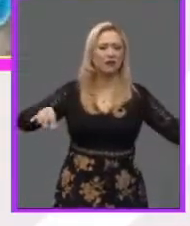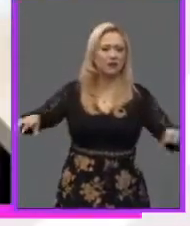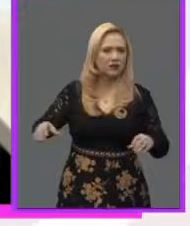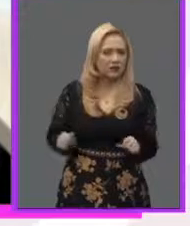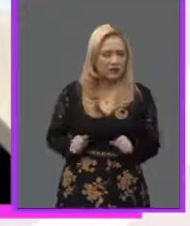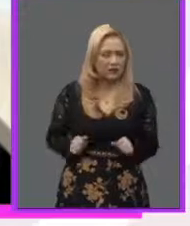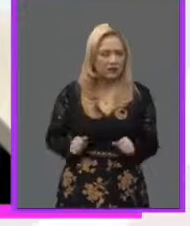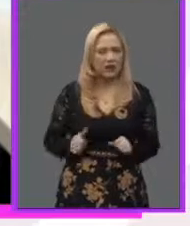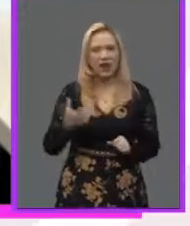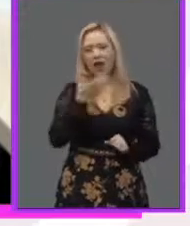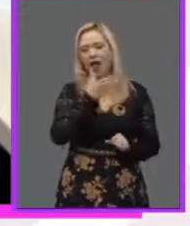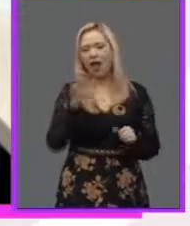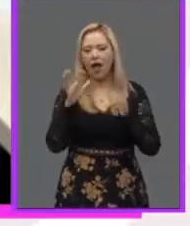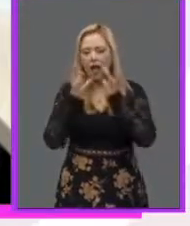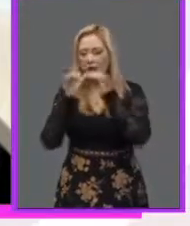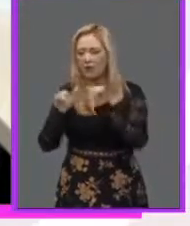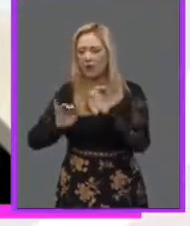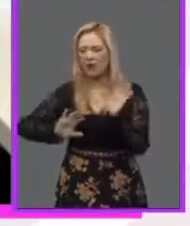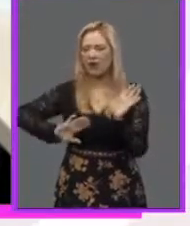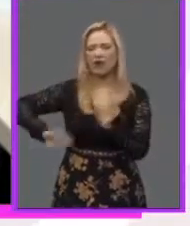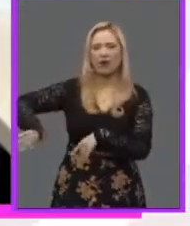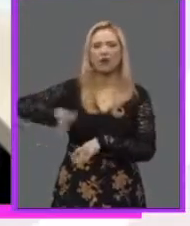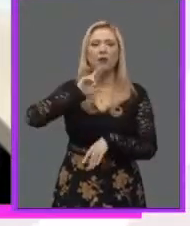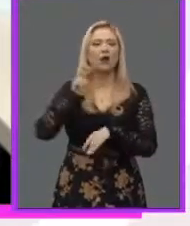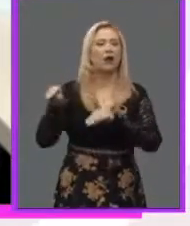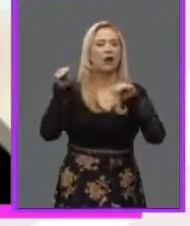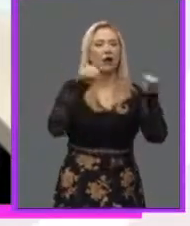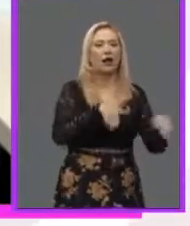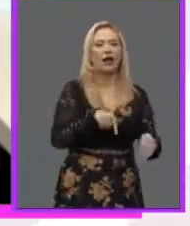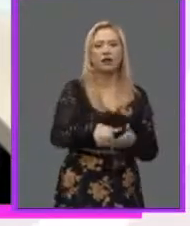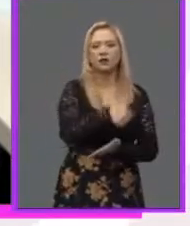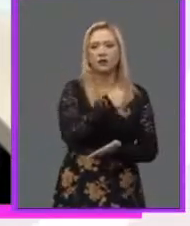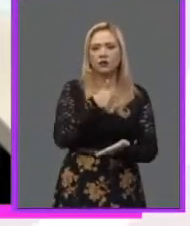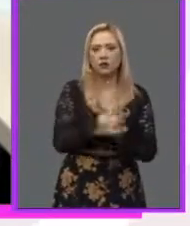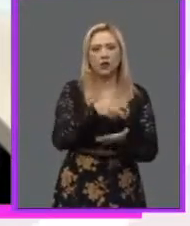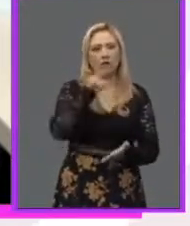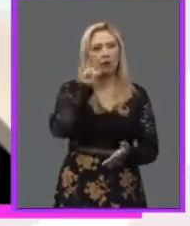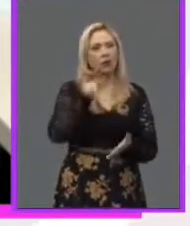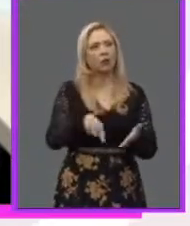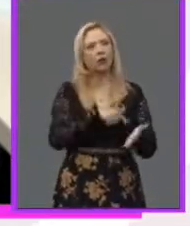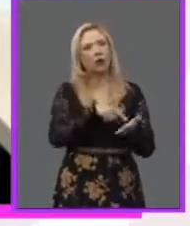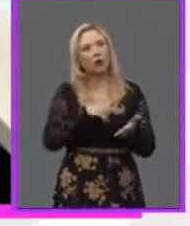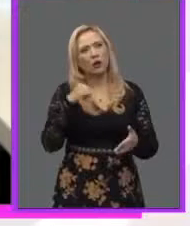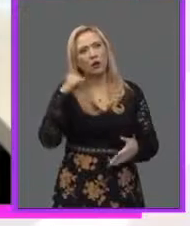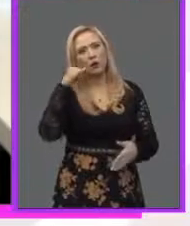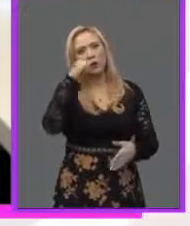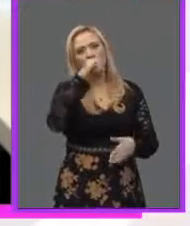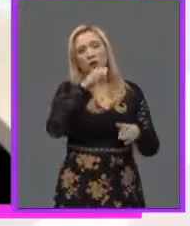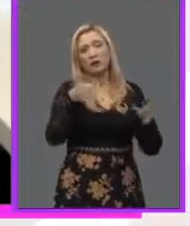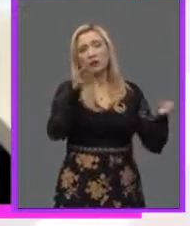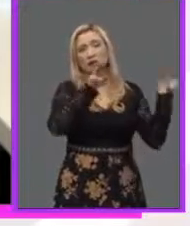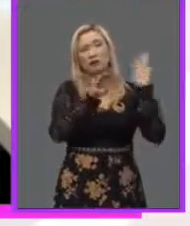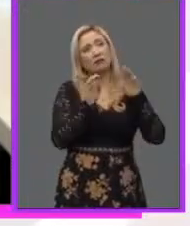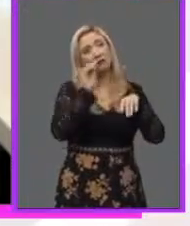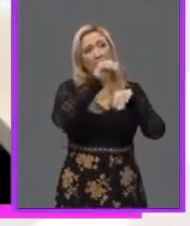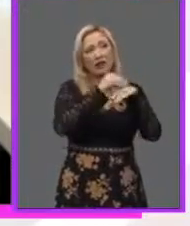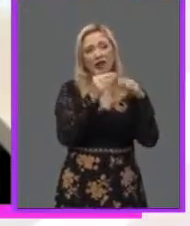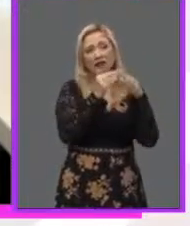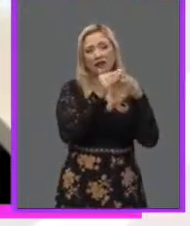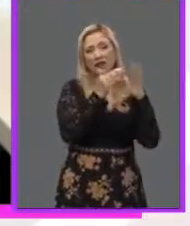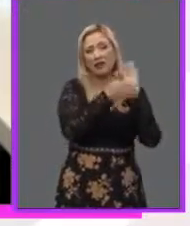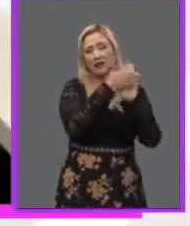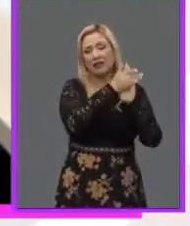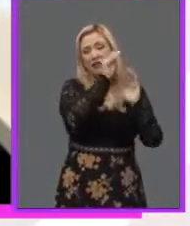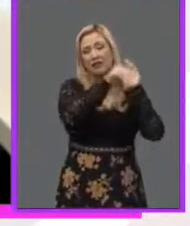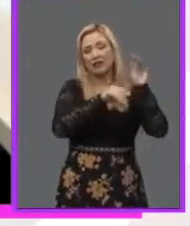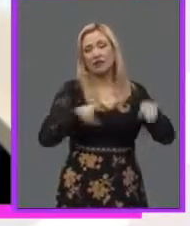hablaba de dejar el campo para que llegara a la ciudad, cómo vemos cómo muchos asentamientos precarios fueron formados por el gobierno, porque